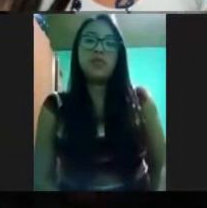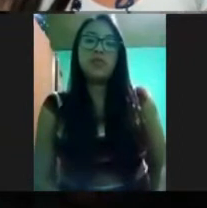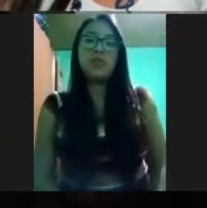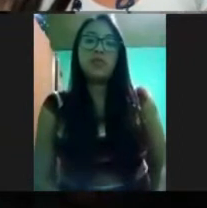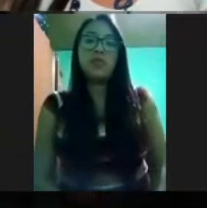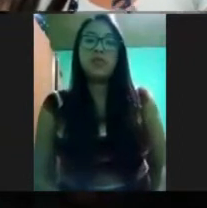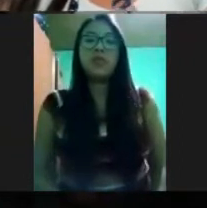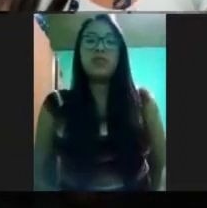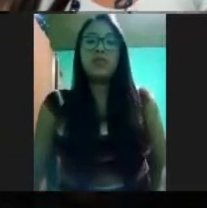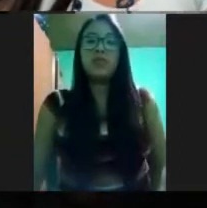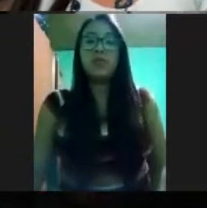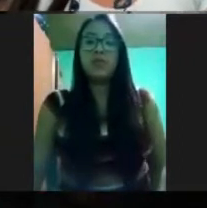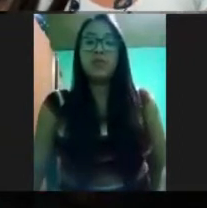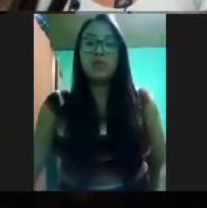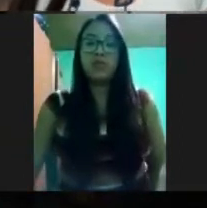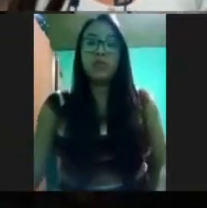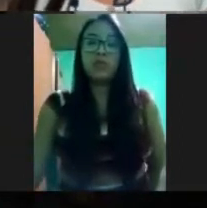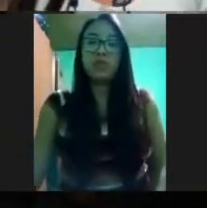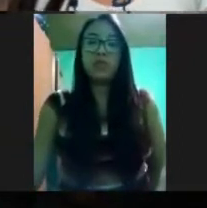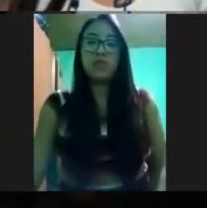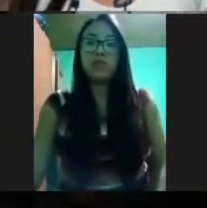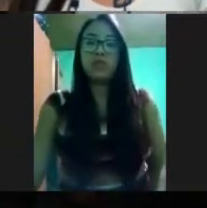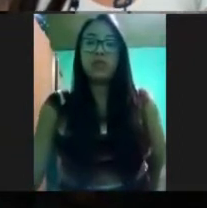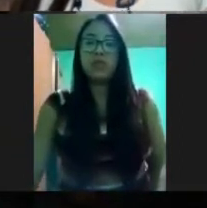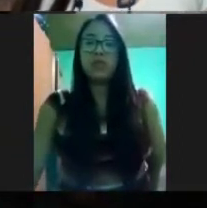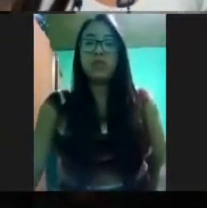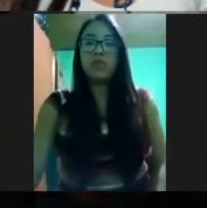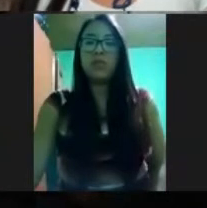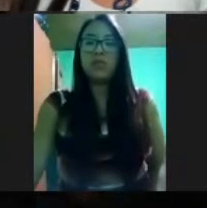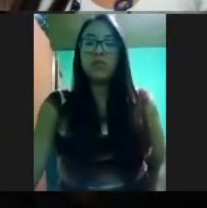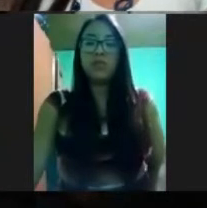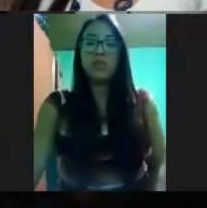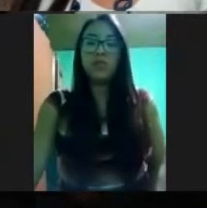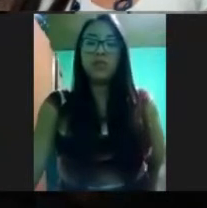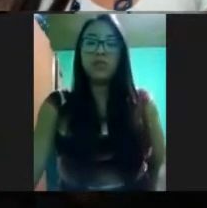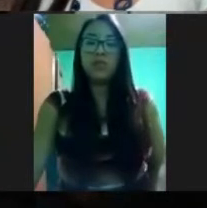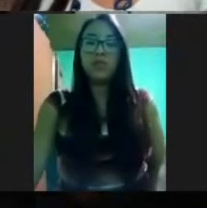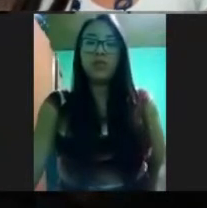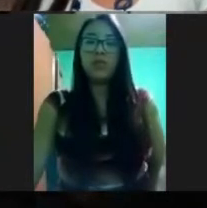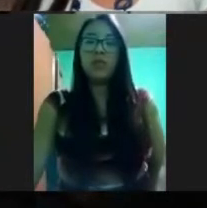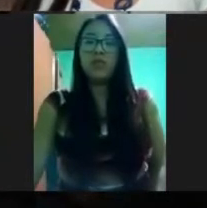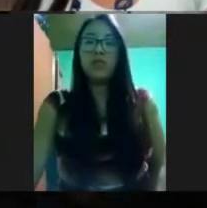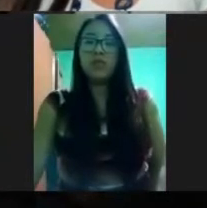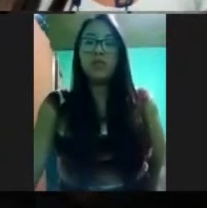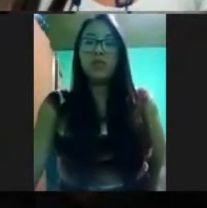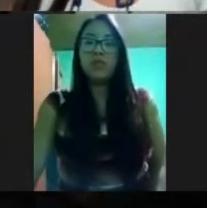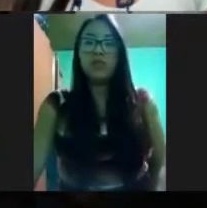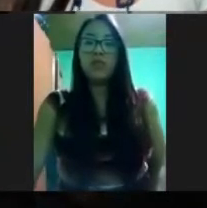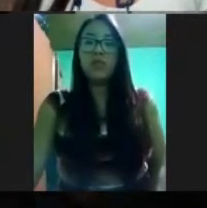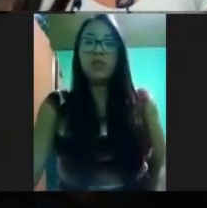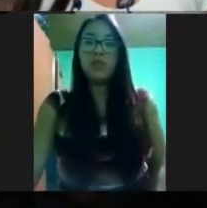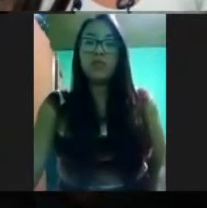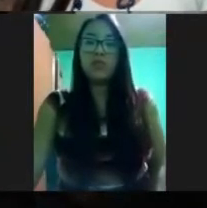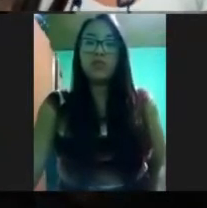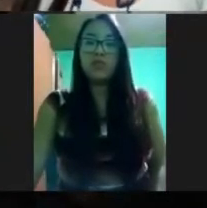documento, es del año 2016, y pues ahí menciona de que la desnutrición crónica en niños menores de 5 años